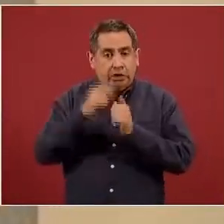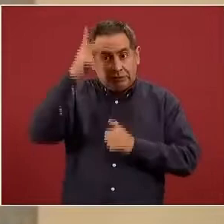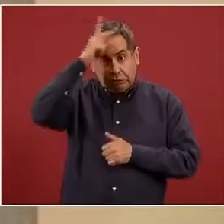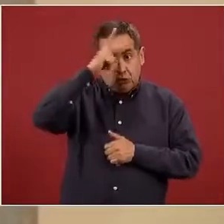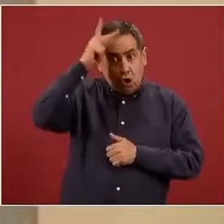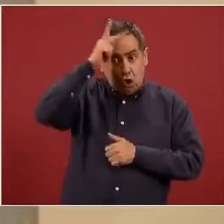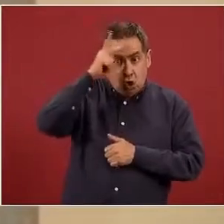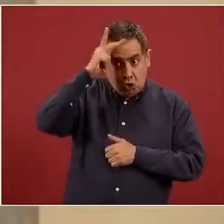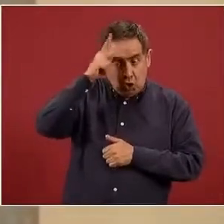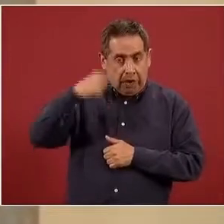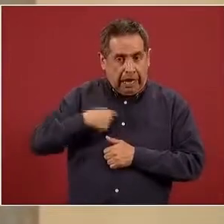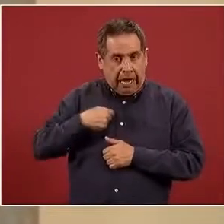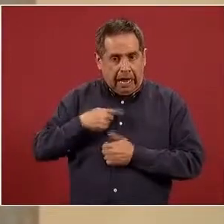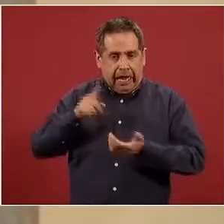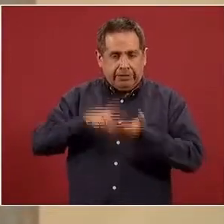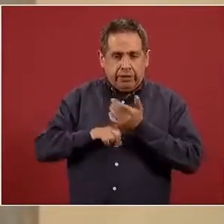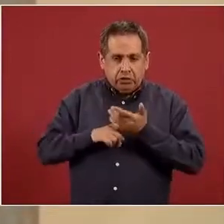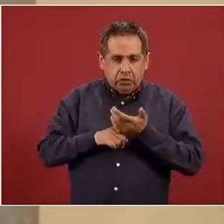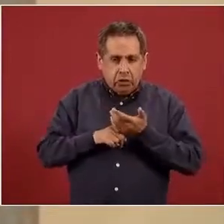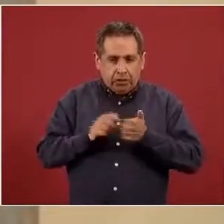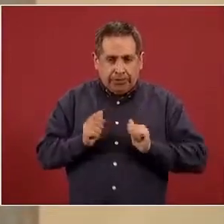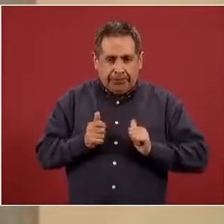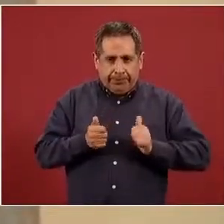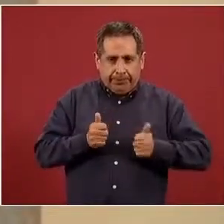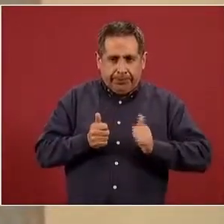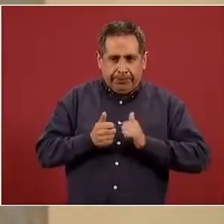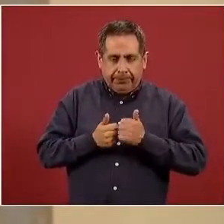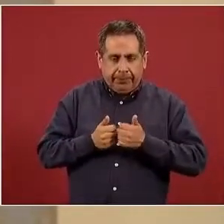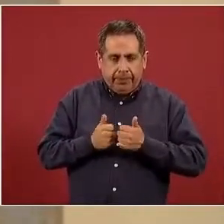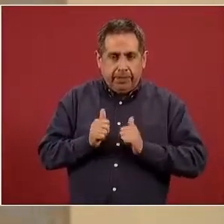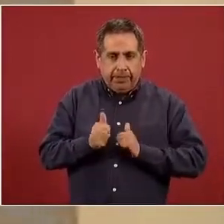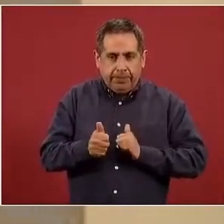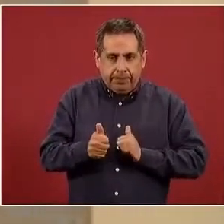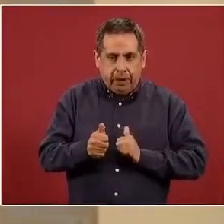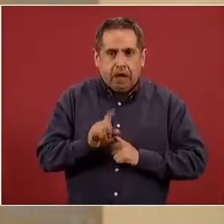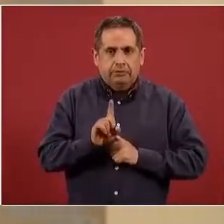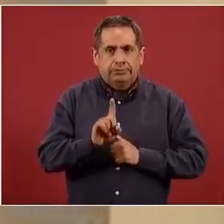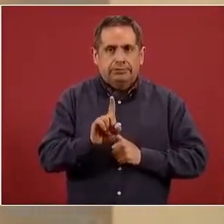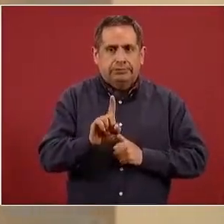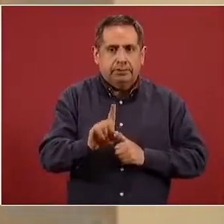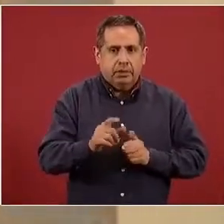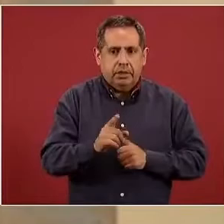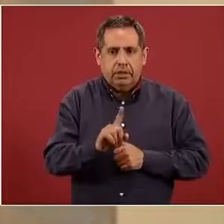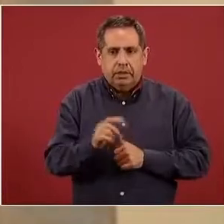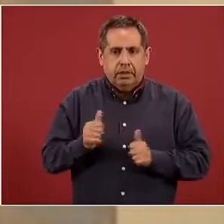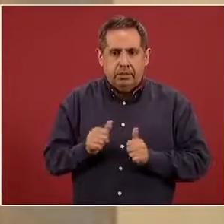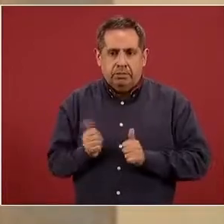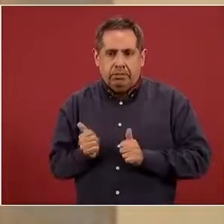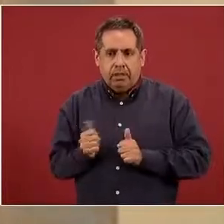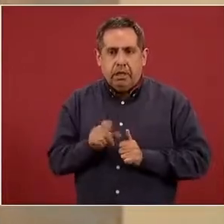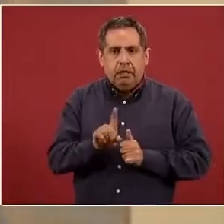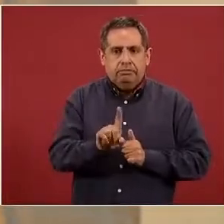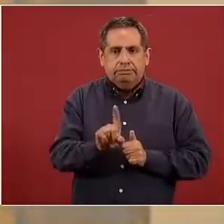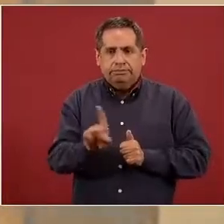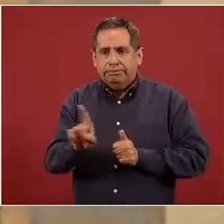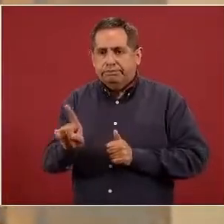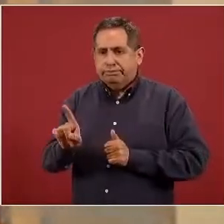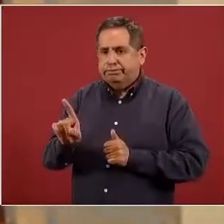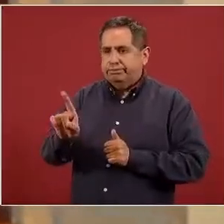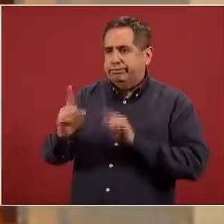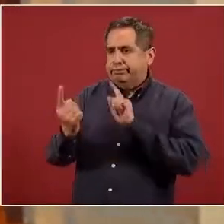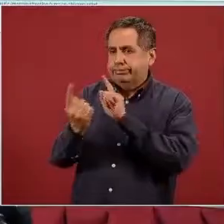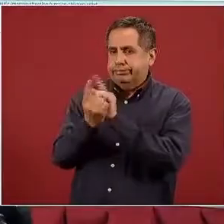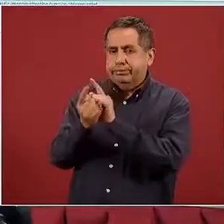pueden acercar a través de este robot que va visitando los cuartos, visita a los pacientes que se encuentran en un estado de